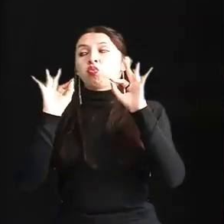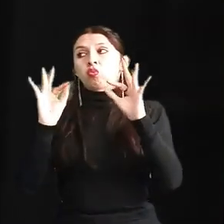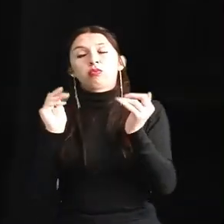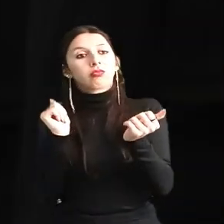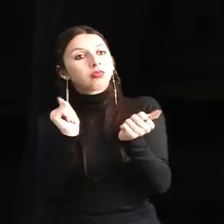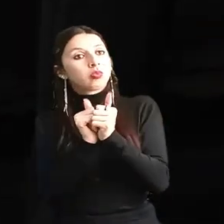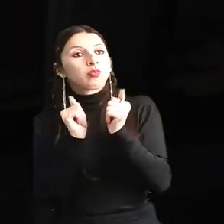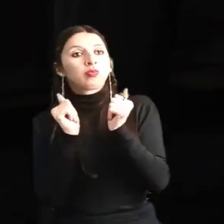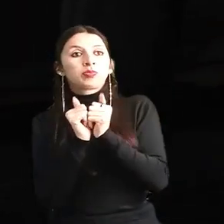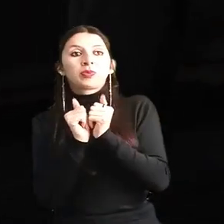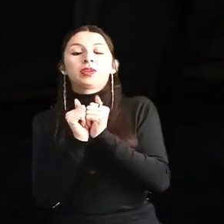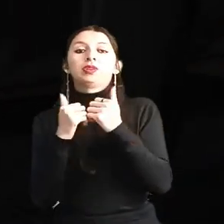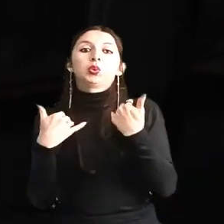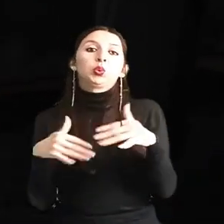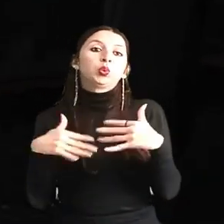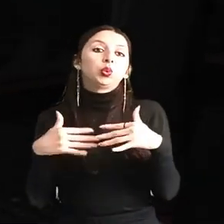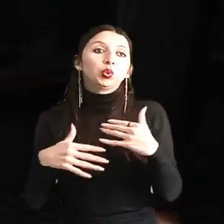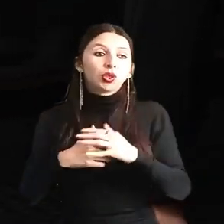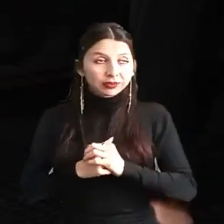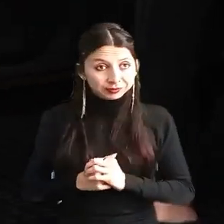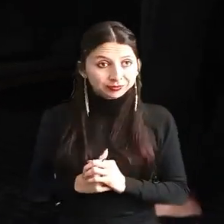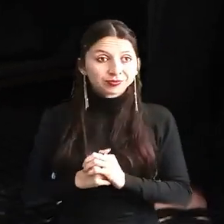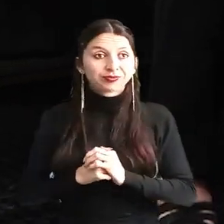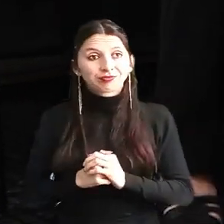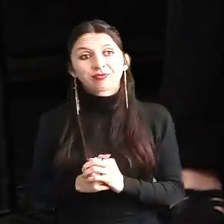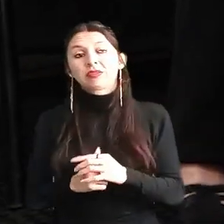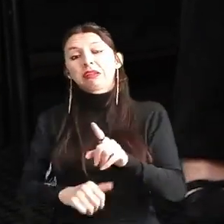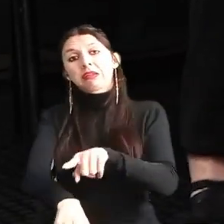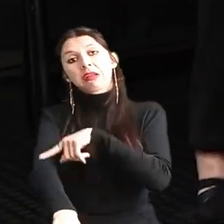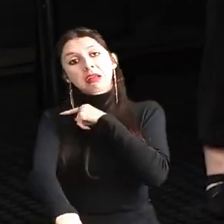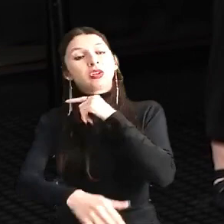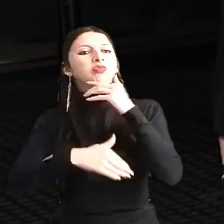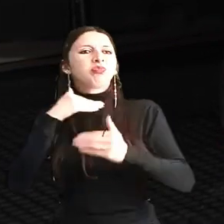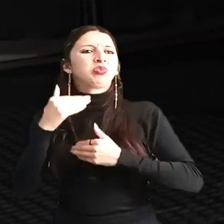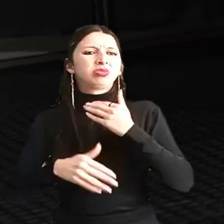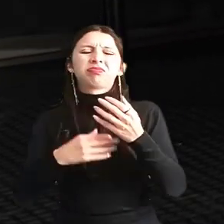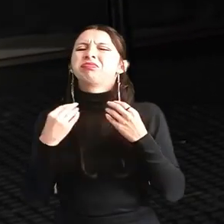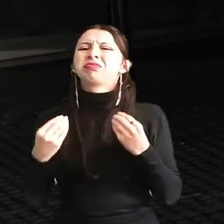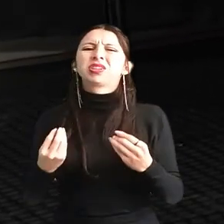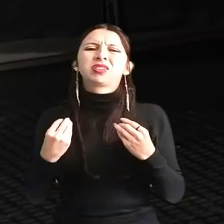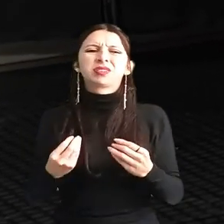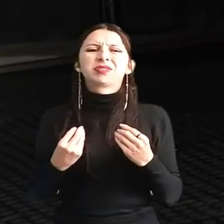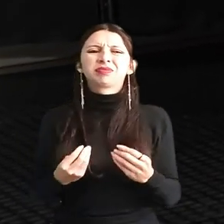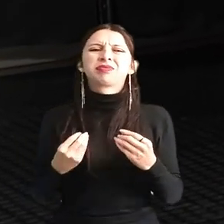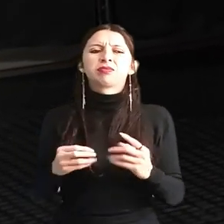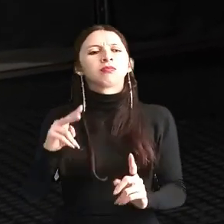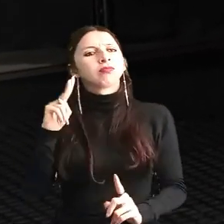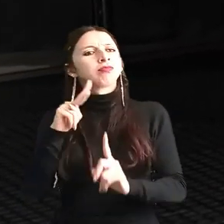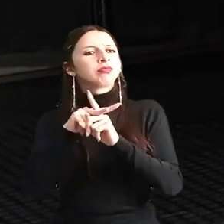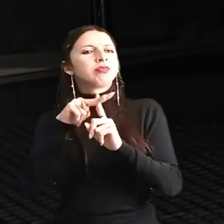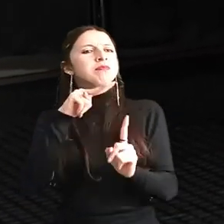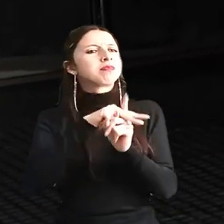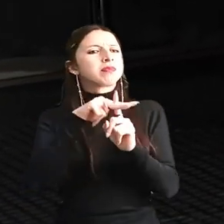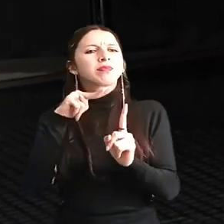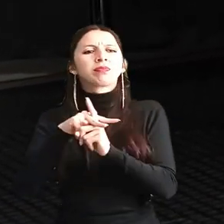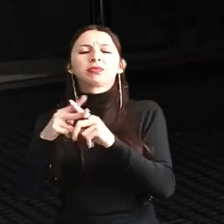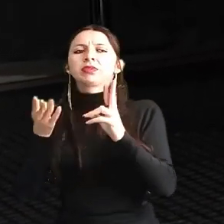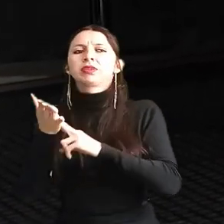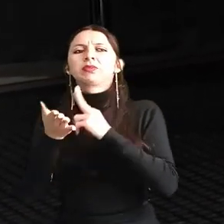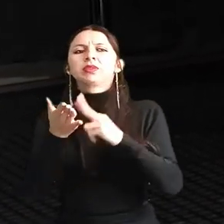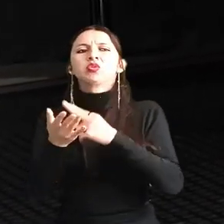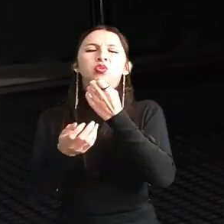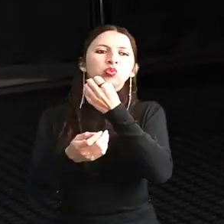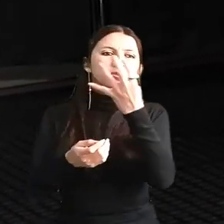los autores y nos sigan acompañando en el proceso así es un largo camino recorrido para poder también asumir un nuevo número